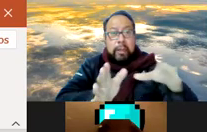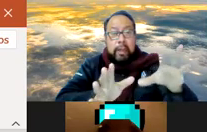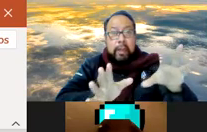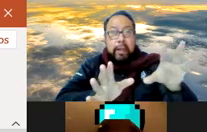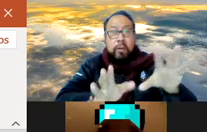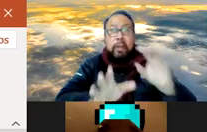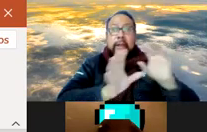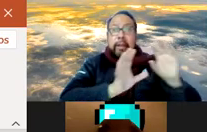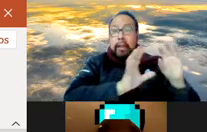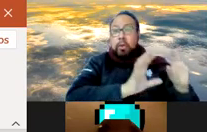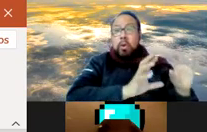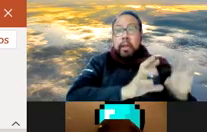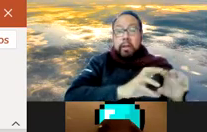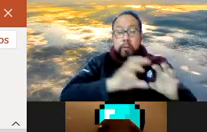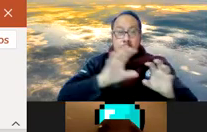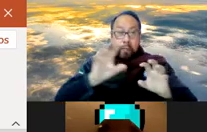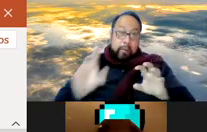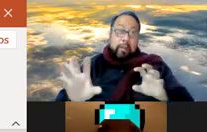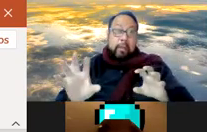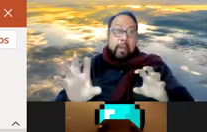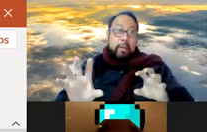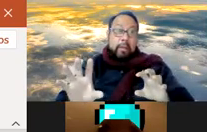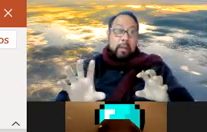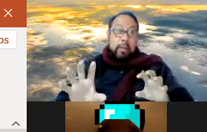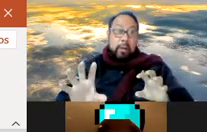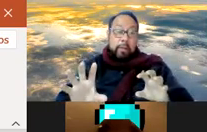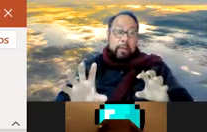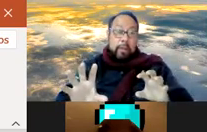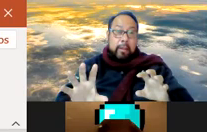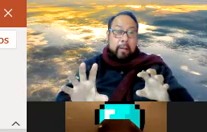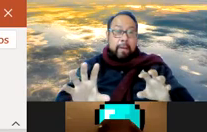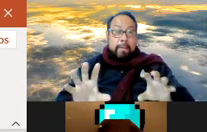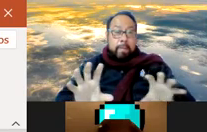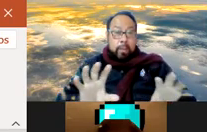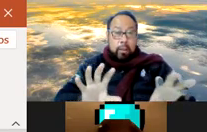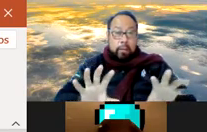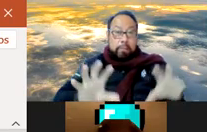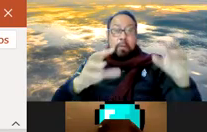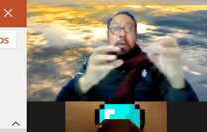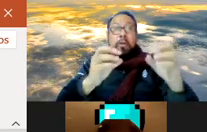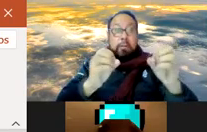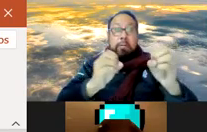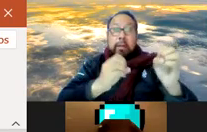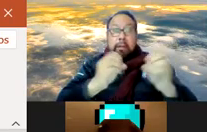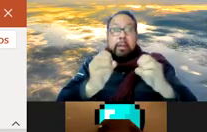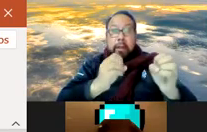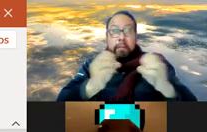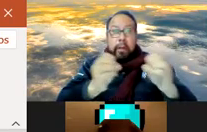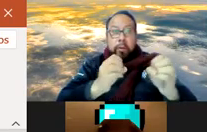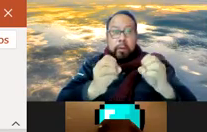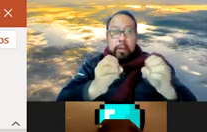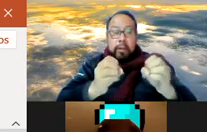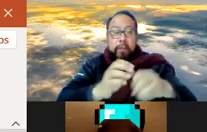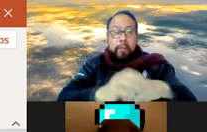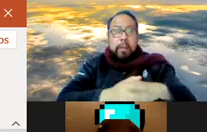Entonces, una vez hecha la aclaración, ¿qué es un colegio y qué es la universidad? Entonces, los dos tienen la